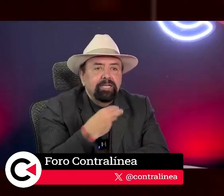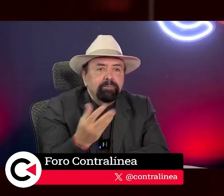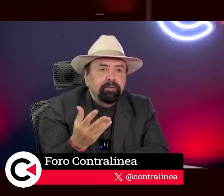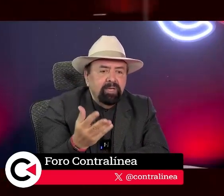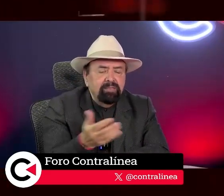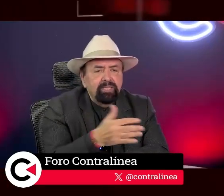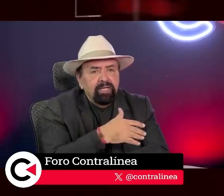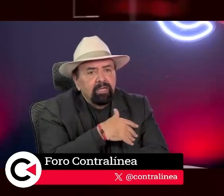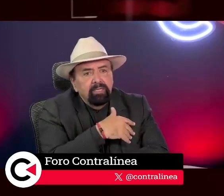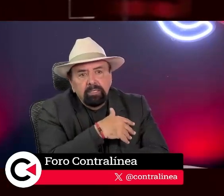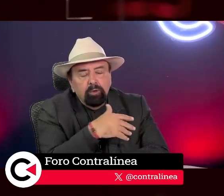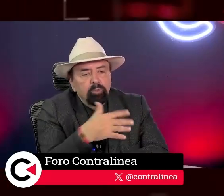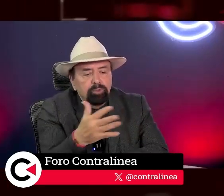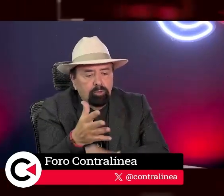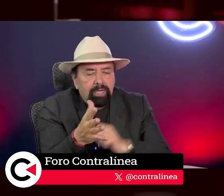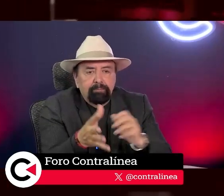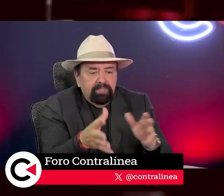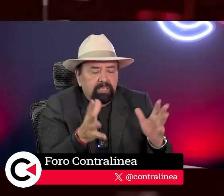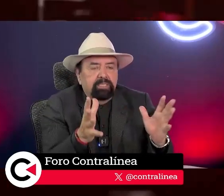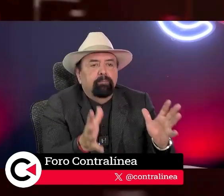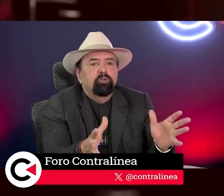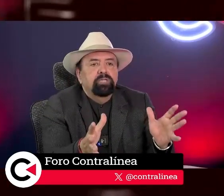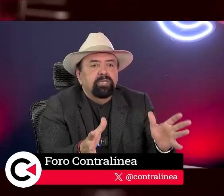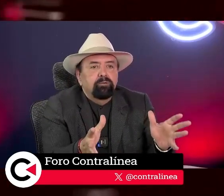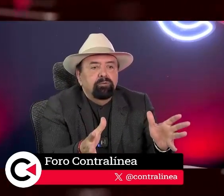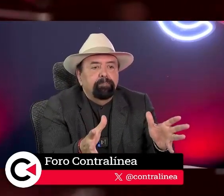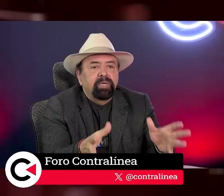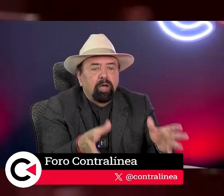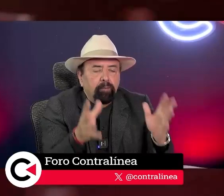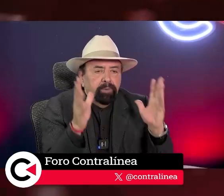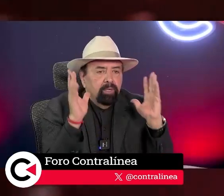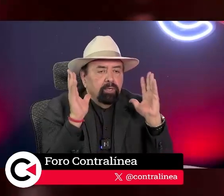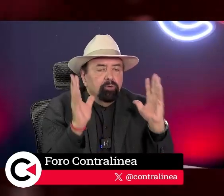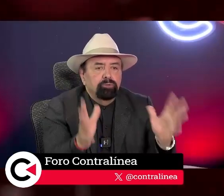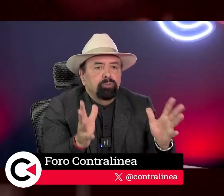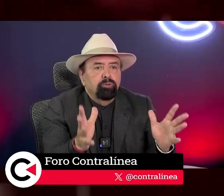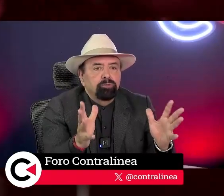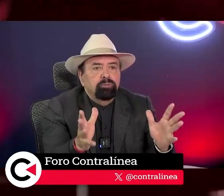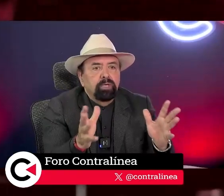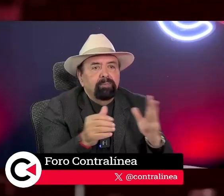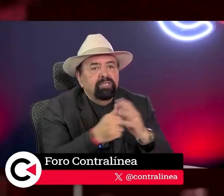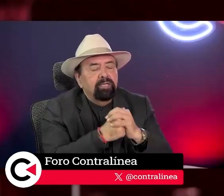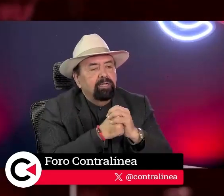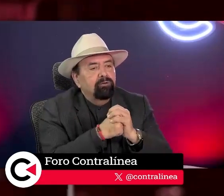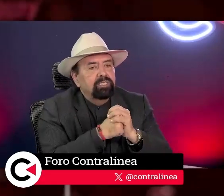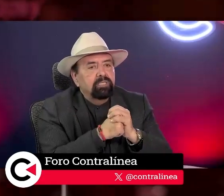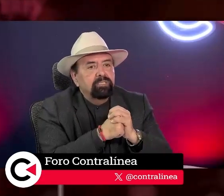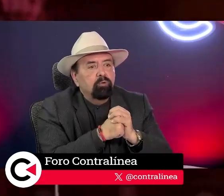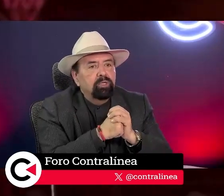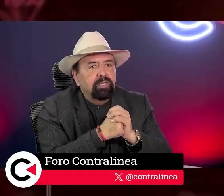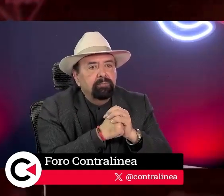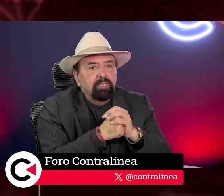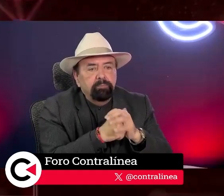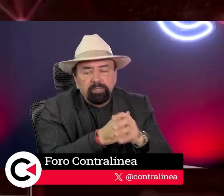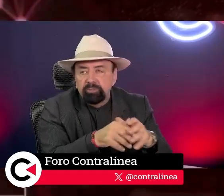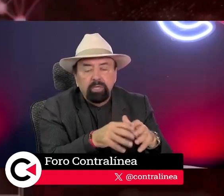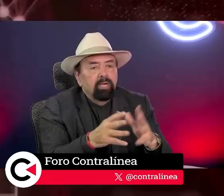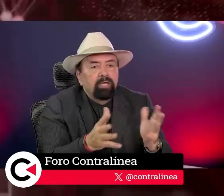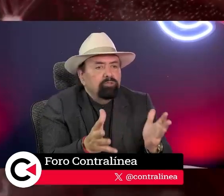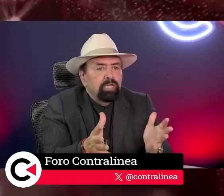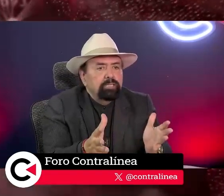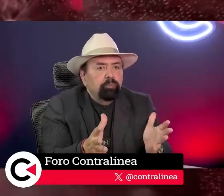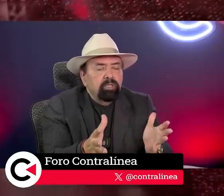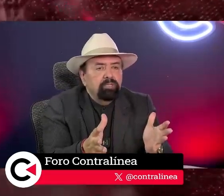armas libremente, incluso armas que se montan en una pick-up con ametralladoras de 50